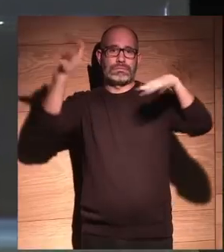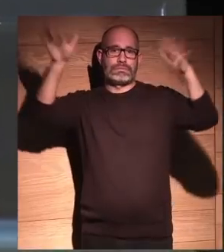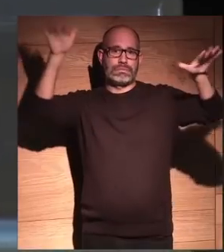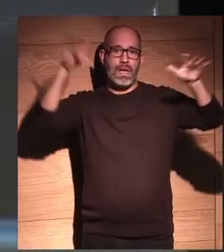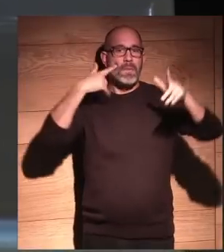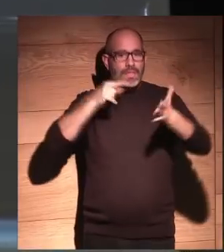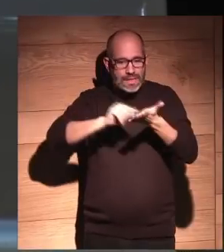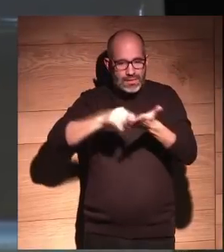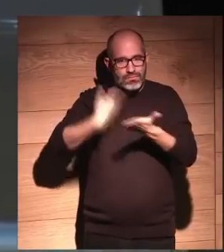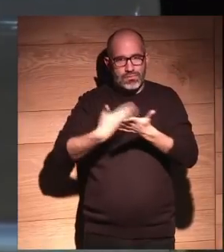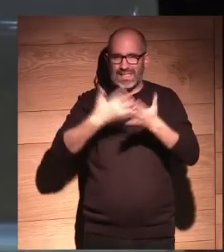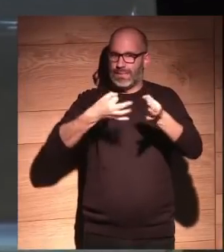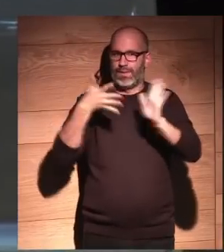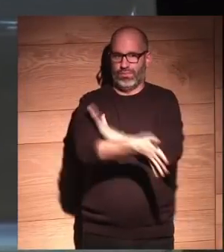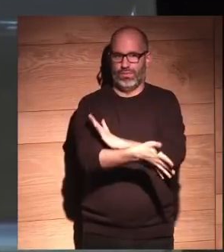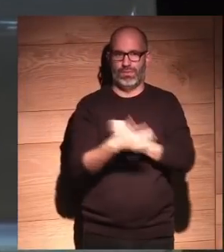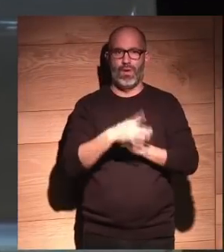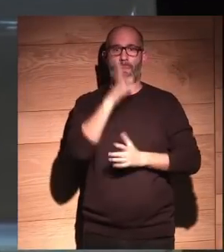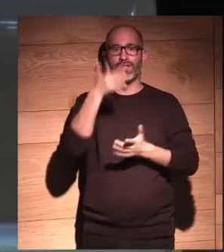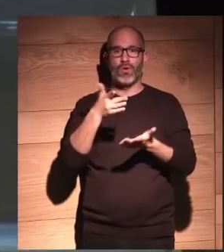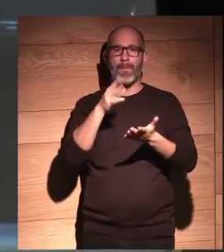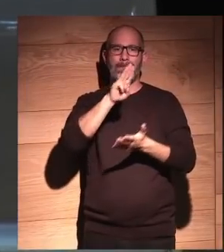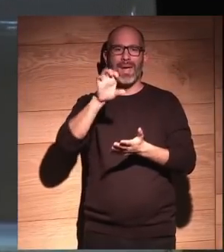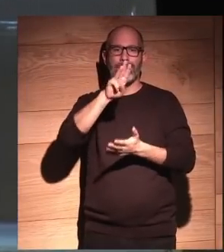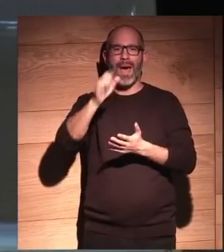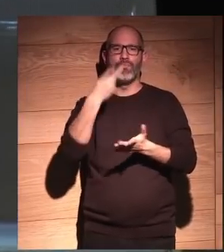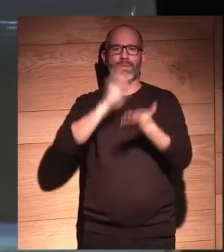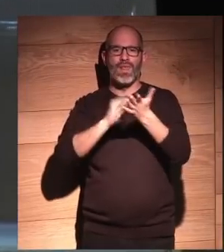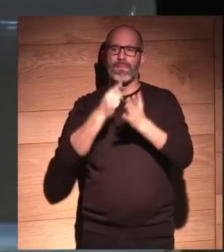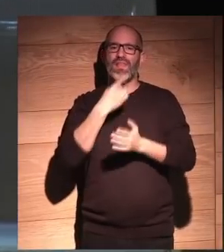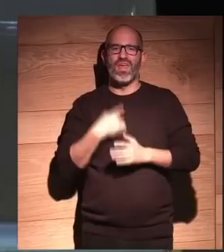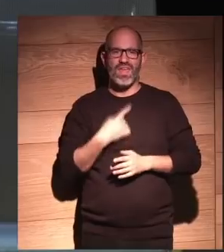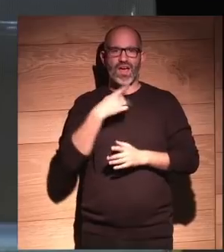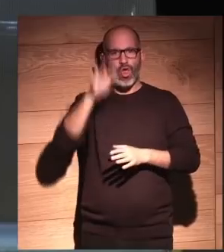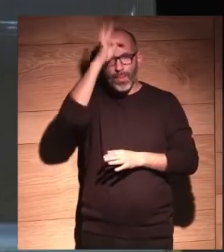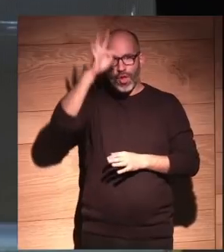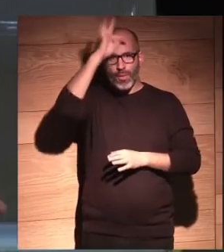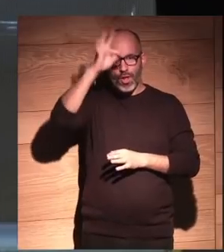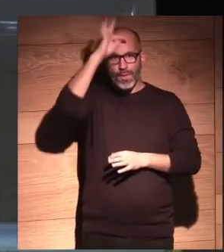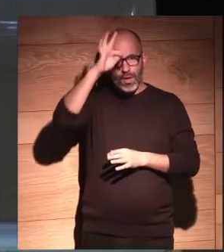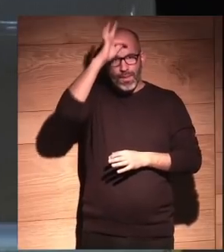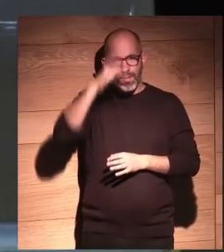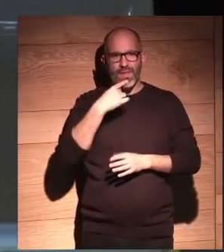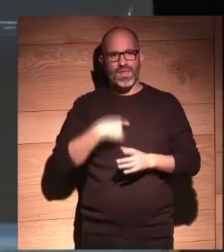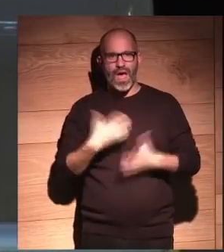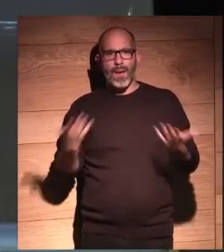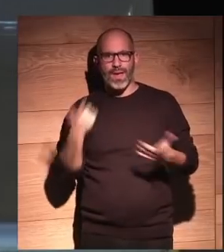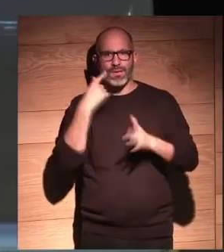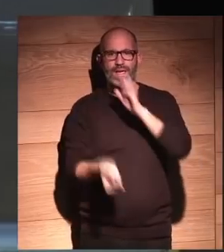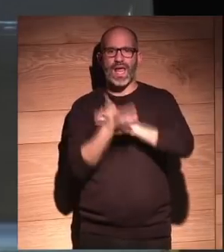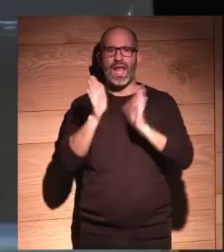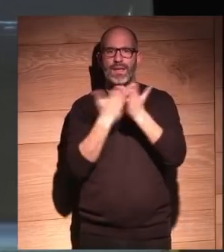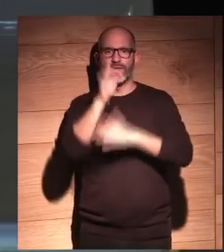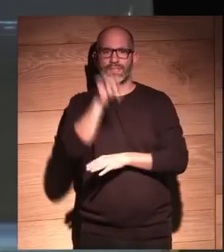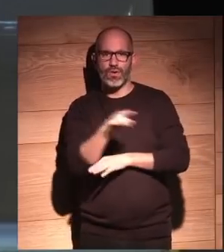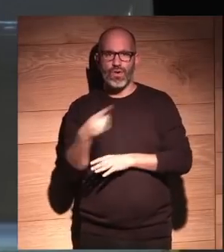decía cada domingo, de verdad, ¿eh? Hasta que un día Pilar Cortés, que está por aquí, la editora de Espasa, me dice, oye, ¿por qué no haces un libro con esto? Y digo, va, yo creo que es